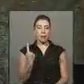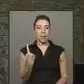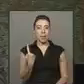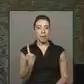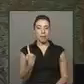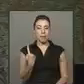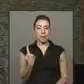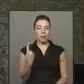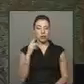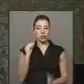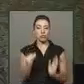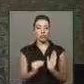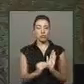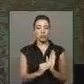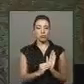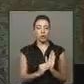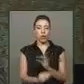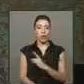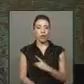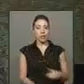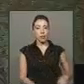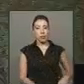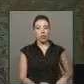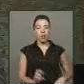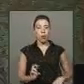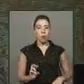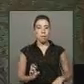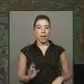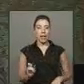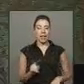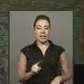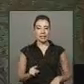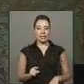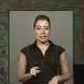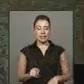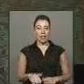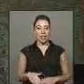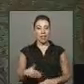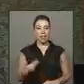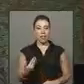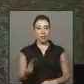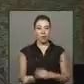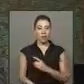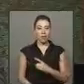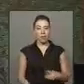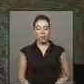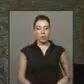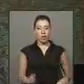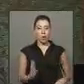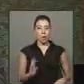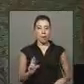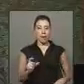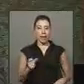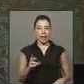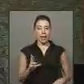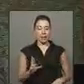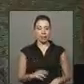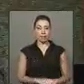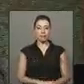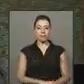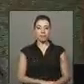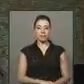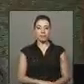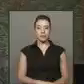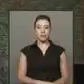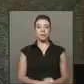lugar, está inscrito el Honorable Diputado Don Leopoldo Pérez. A continuación, el Diputado Bernardo Merger. Le ofrezco